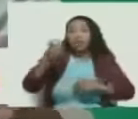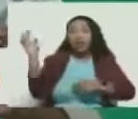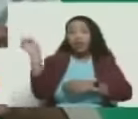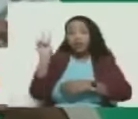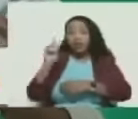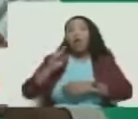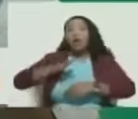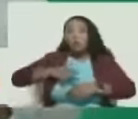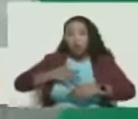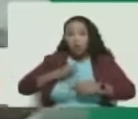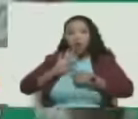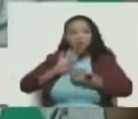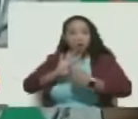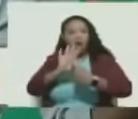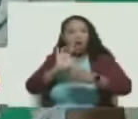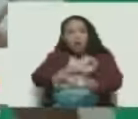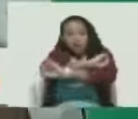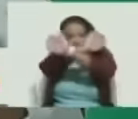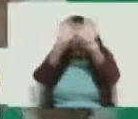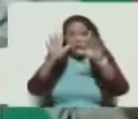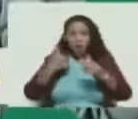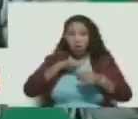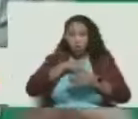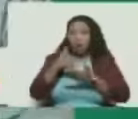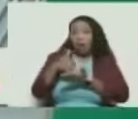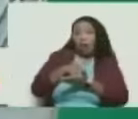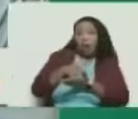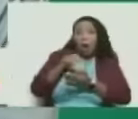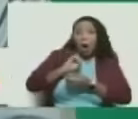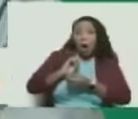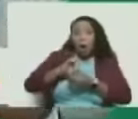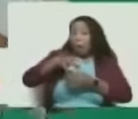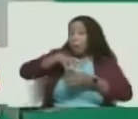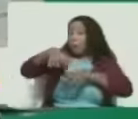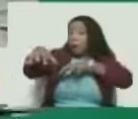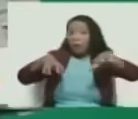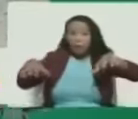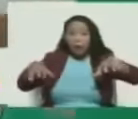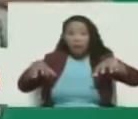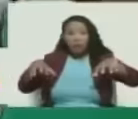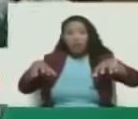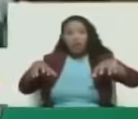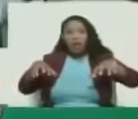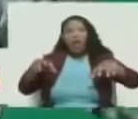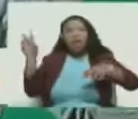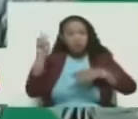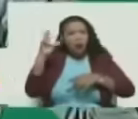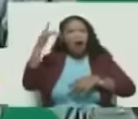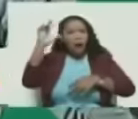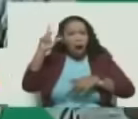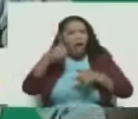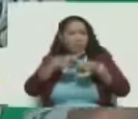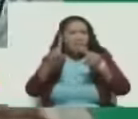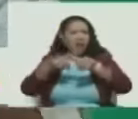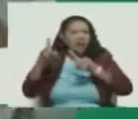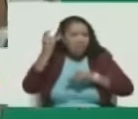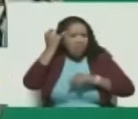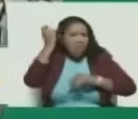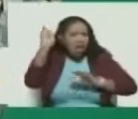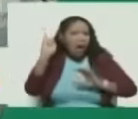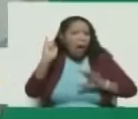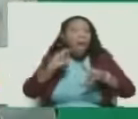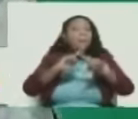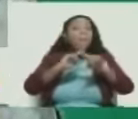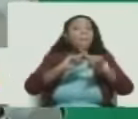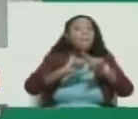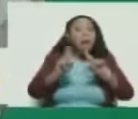mensaje claro. Ni estamos débiles, ni estamos divididos. Venezolanos podemos tener muchas diferencias en distintos temas, pero si hay algo que tiene